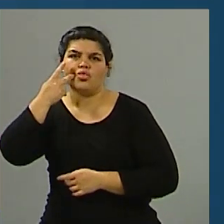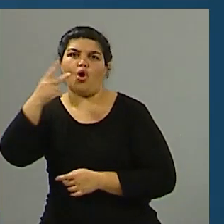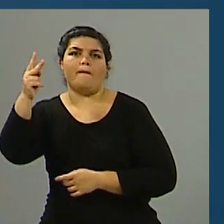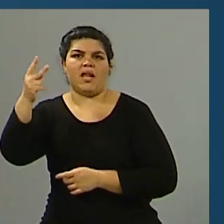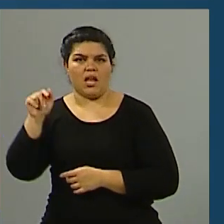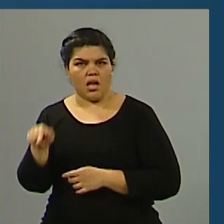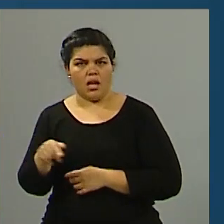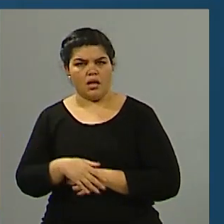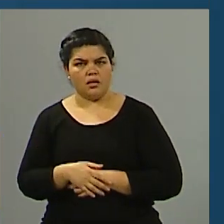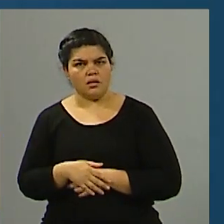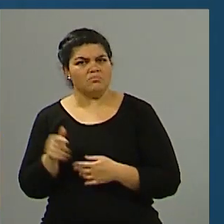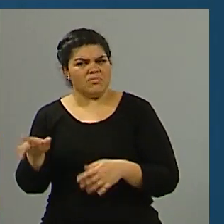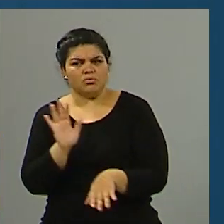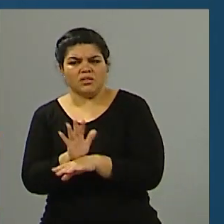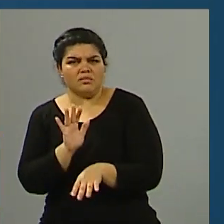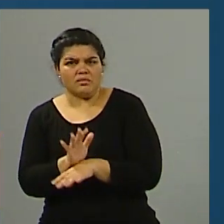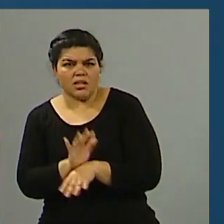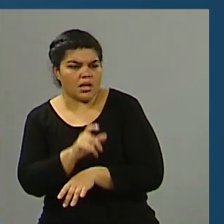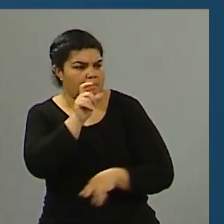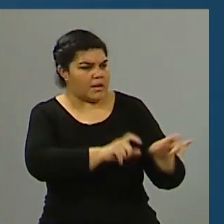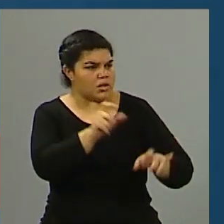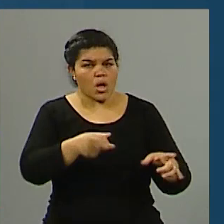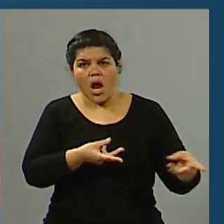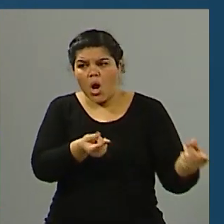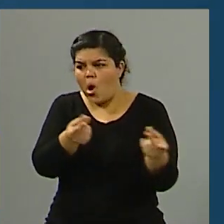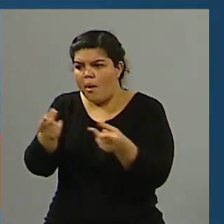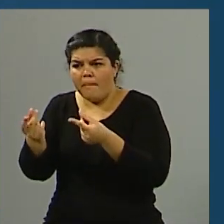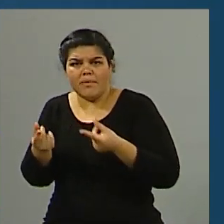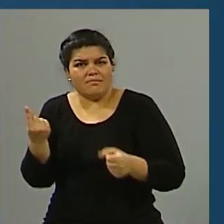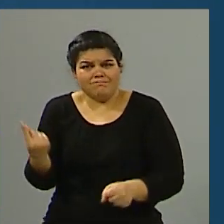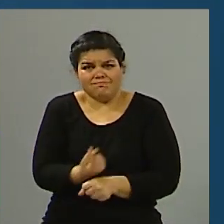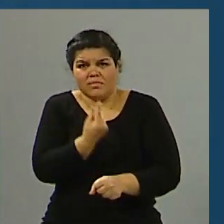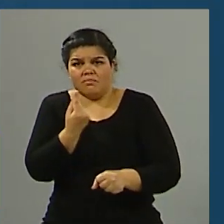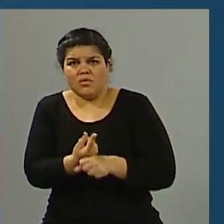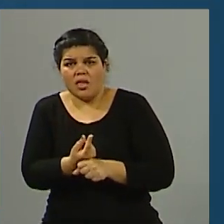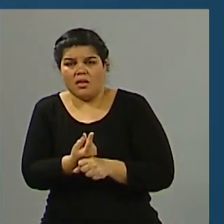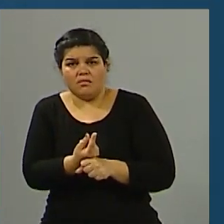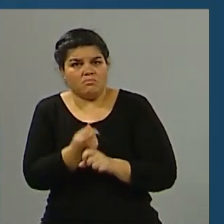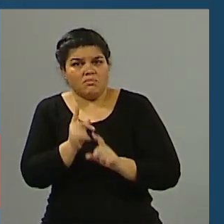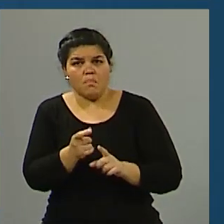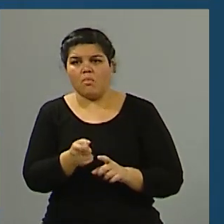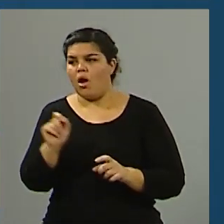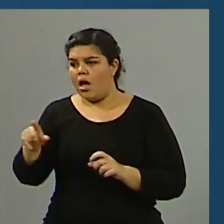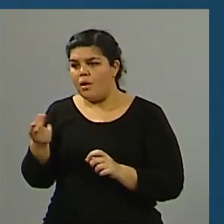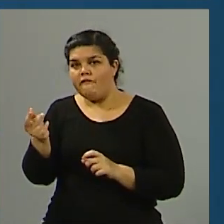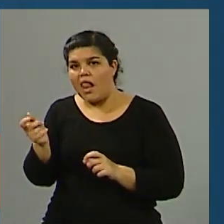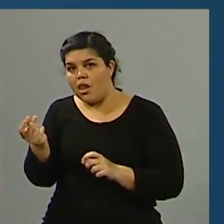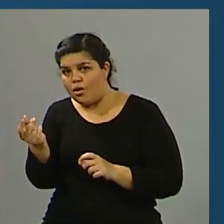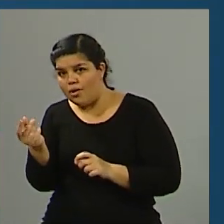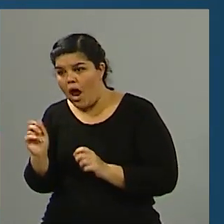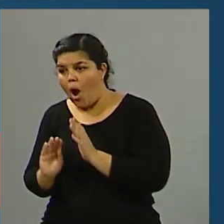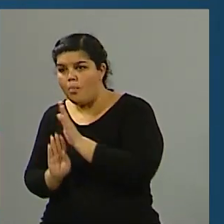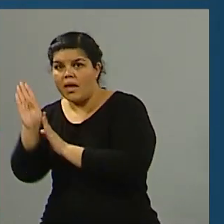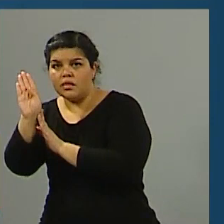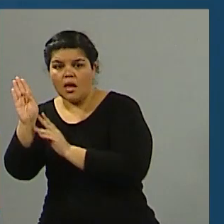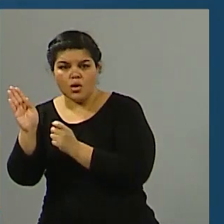demasiado amplia para un bolsillo que no tiene tampoco el mismo poder adquisitivo o el aumento de ese poder adquisitivo en ese mismo ritmo todos los